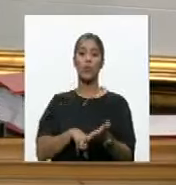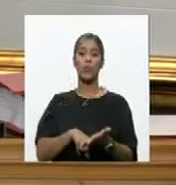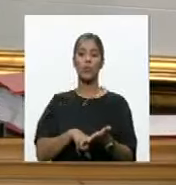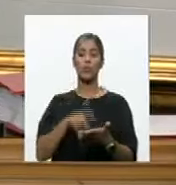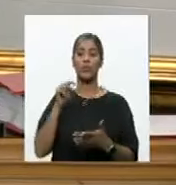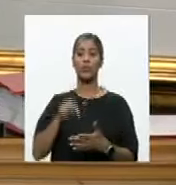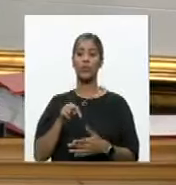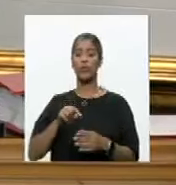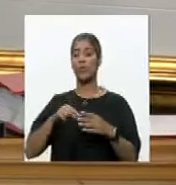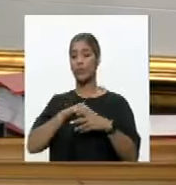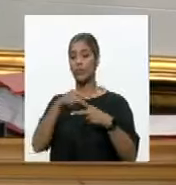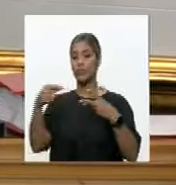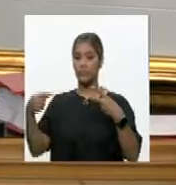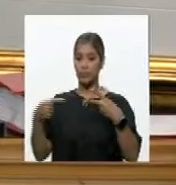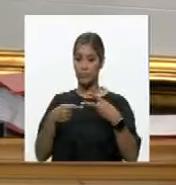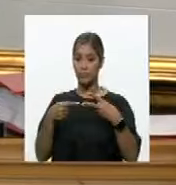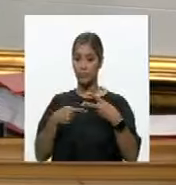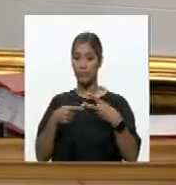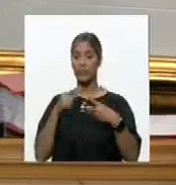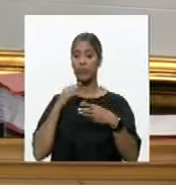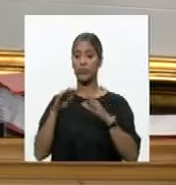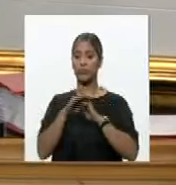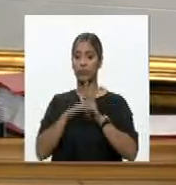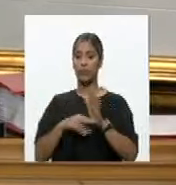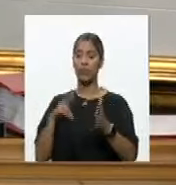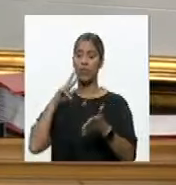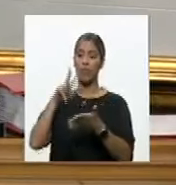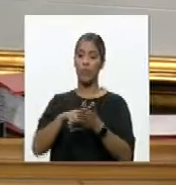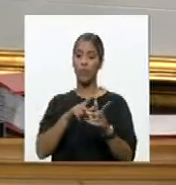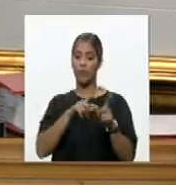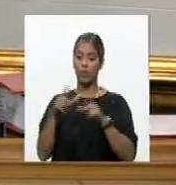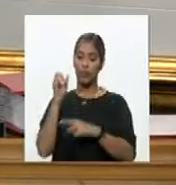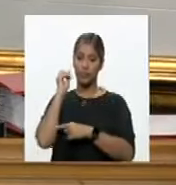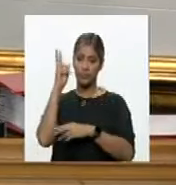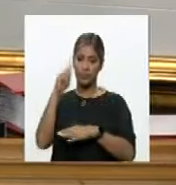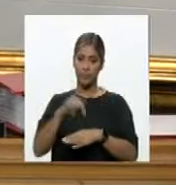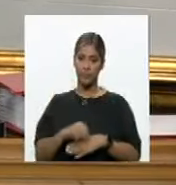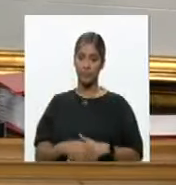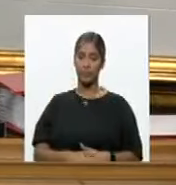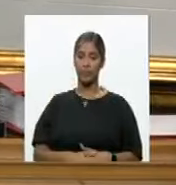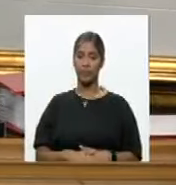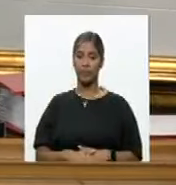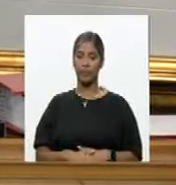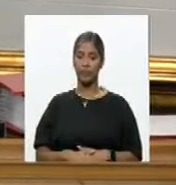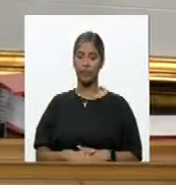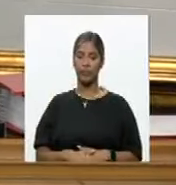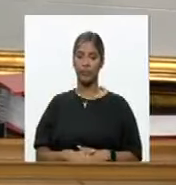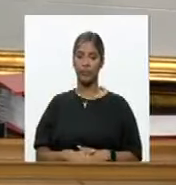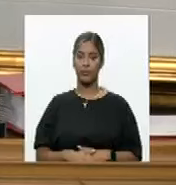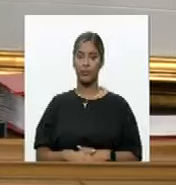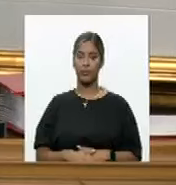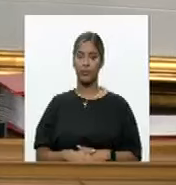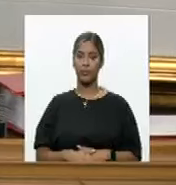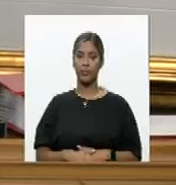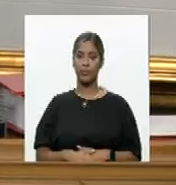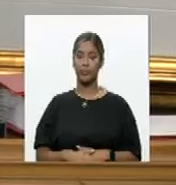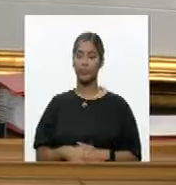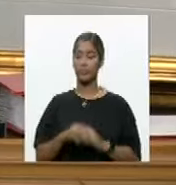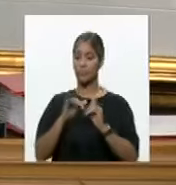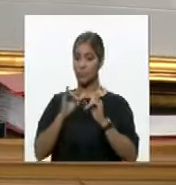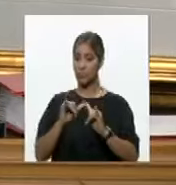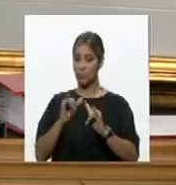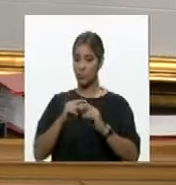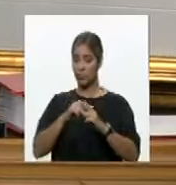al punto 3 del orden del día que fue aprobado ya por la Asamblea Nacional. Quedan